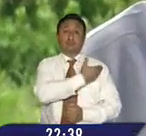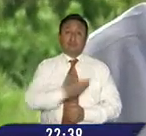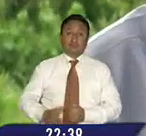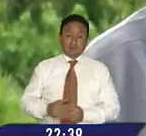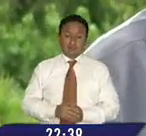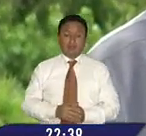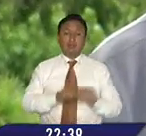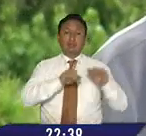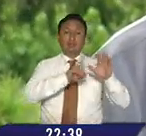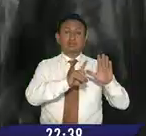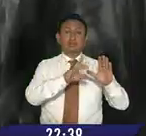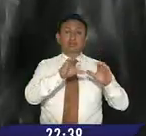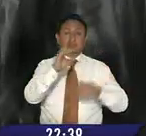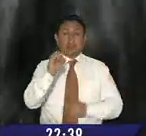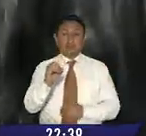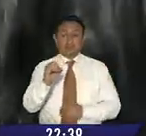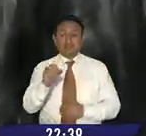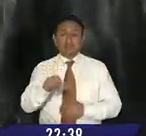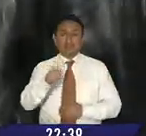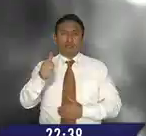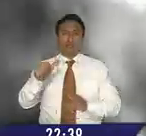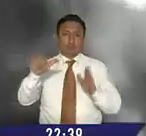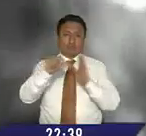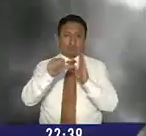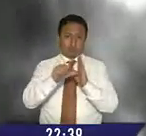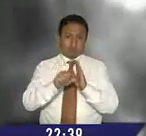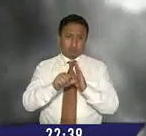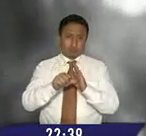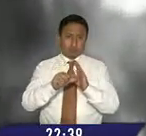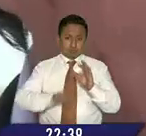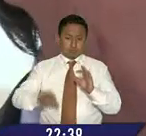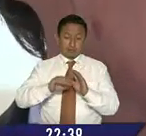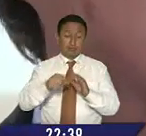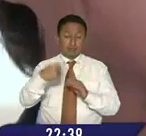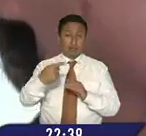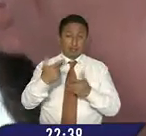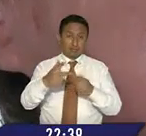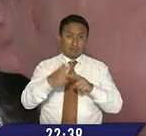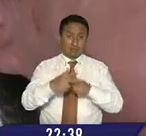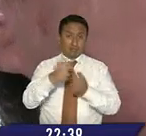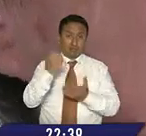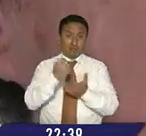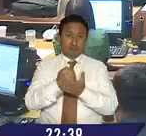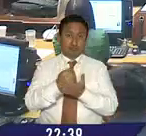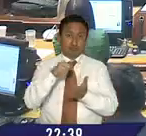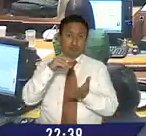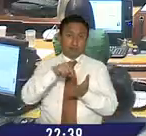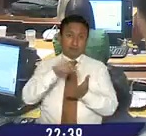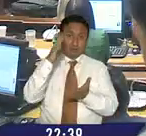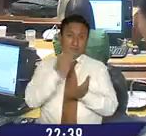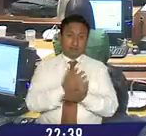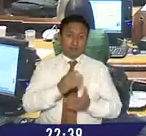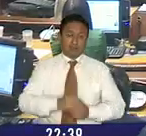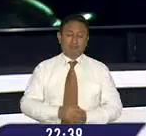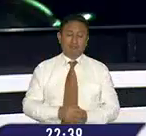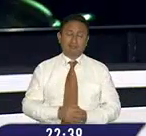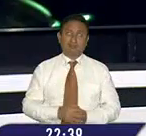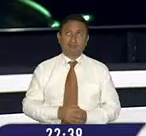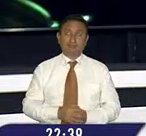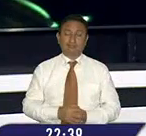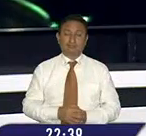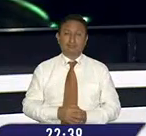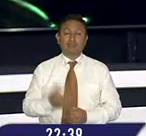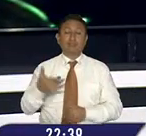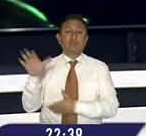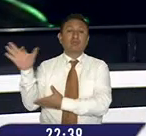más de 60 textos alternativos que entrarían en vigencia en los próximos días, informó Marilyn Jaramillo.